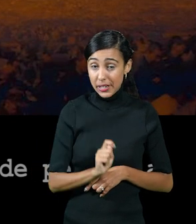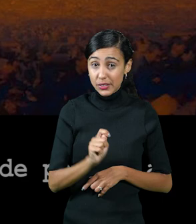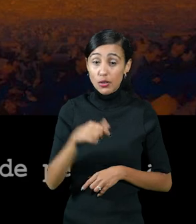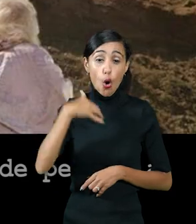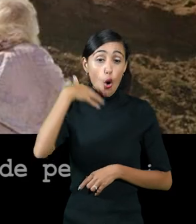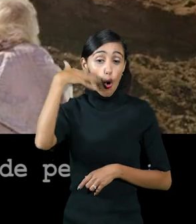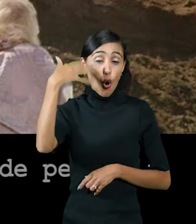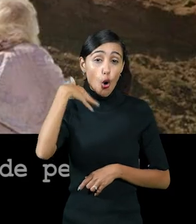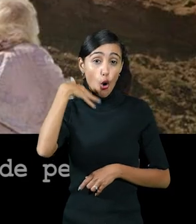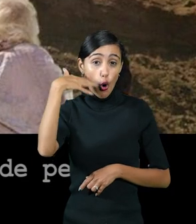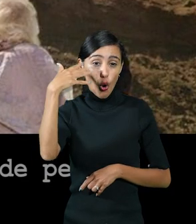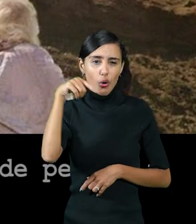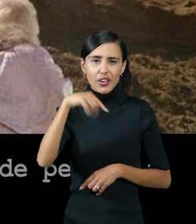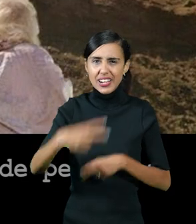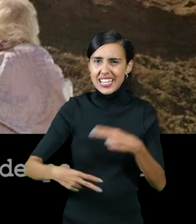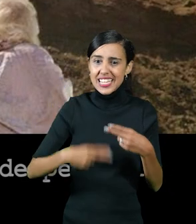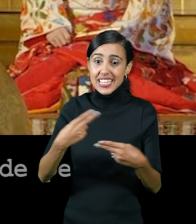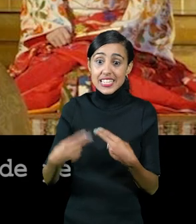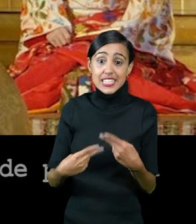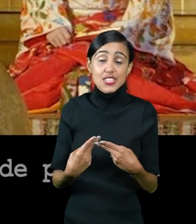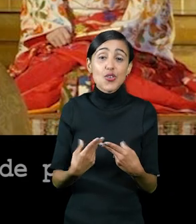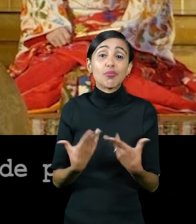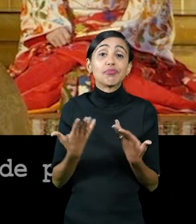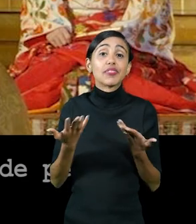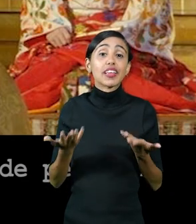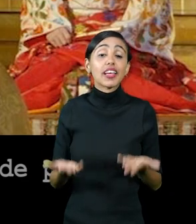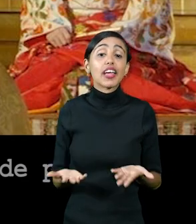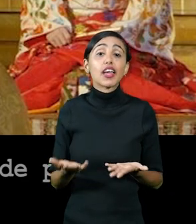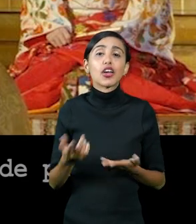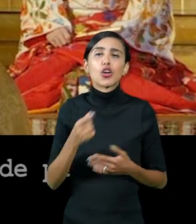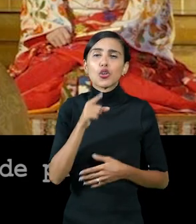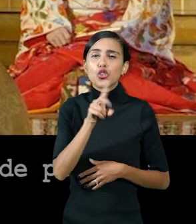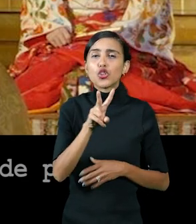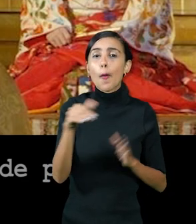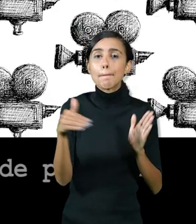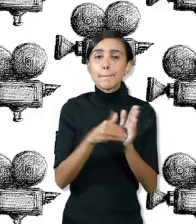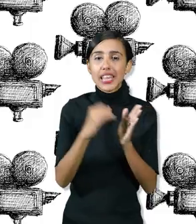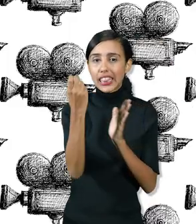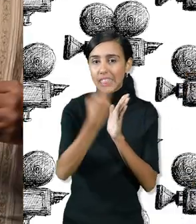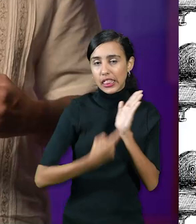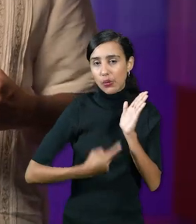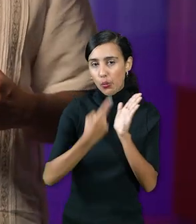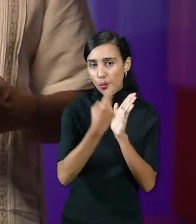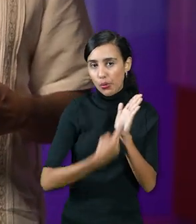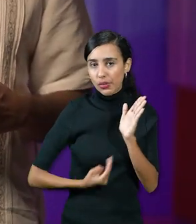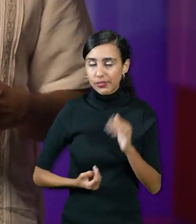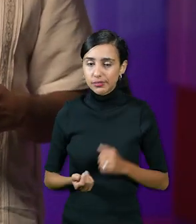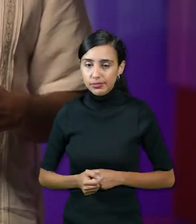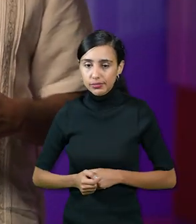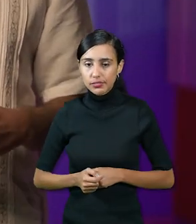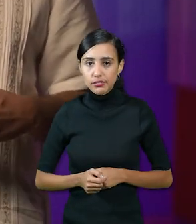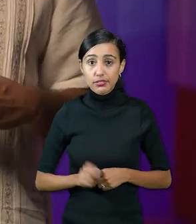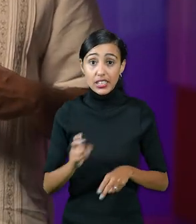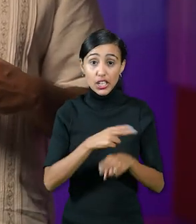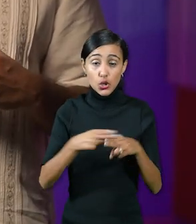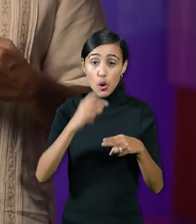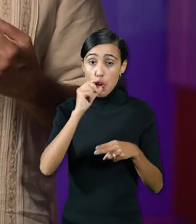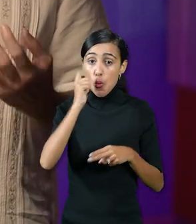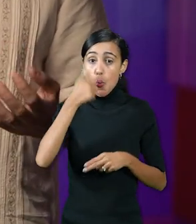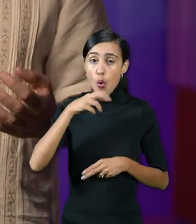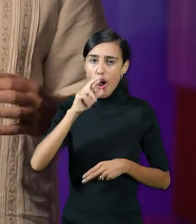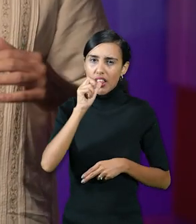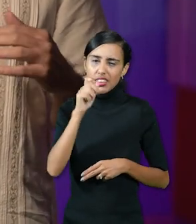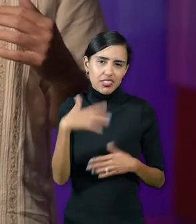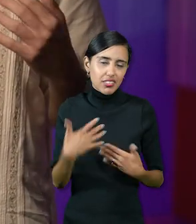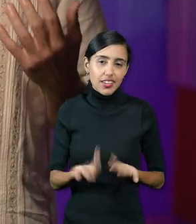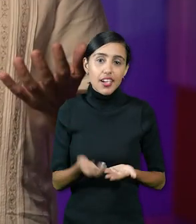color, Kurosawa realizó nada más y nada menos que unos 2.000 dibujos. El storyboard lo que hace es